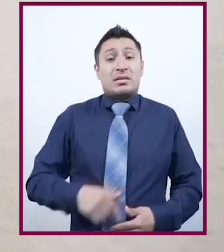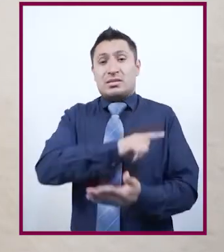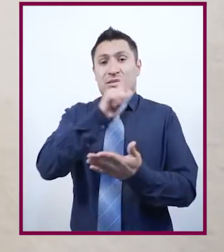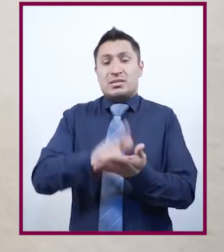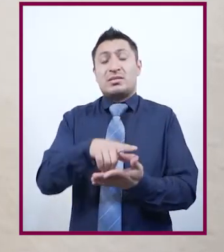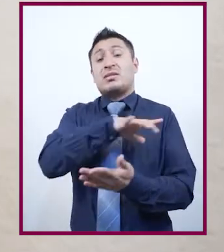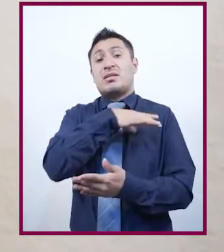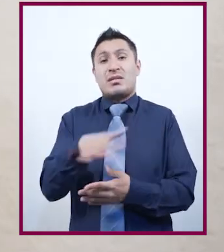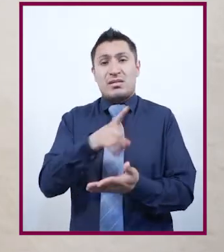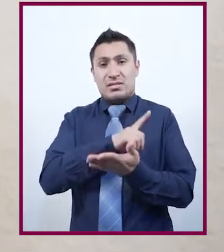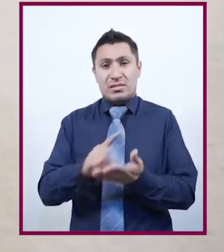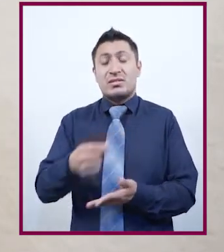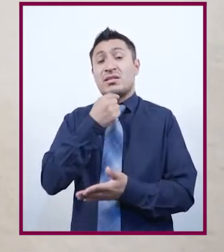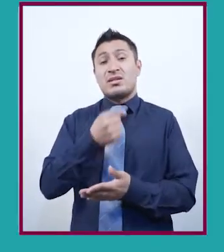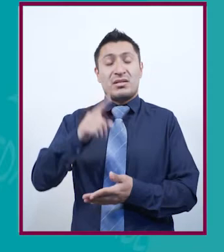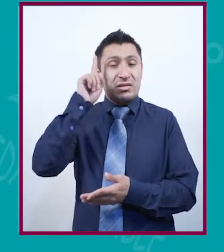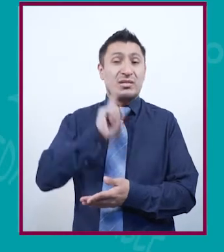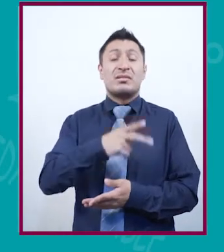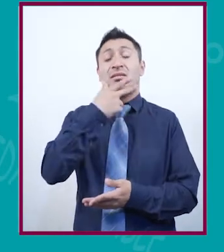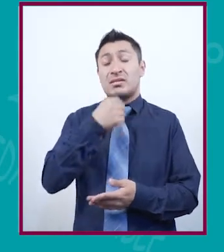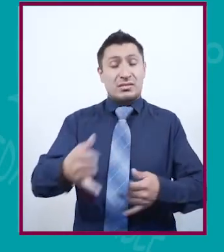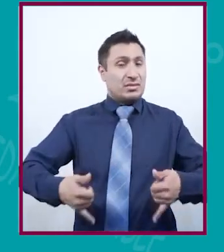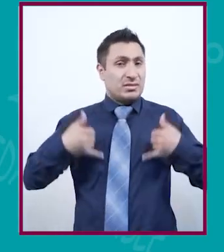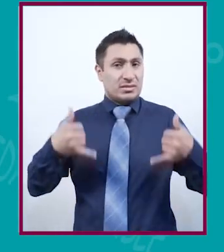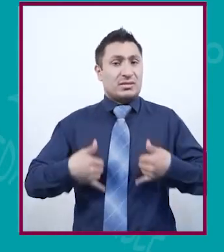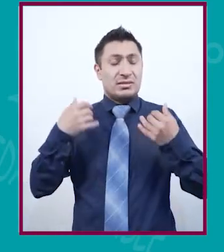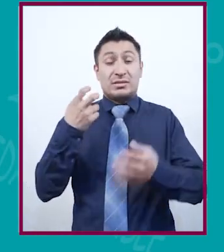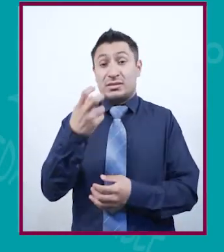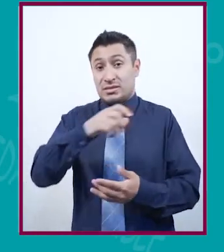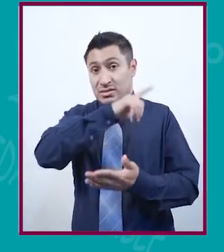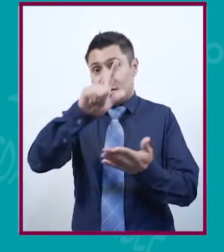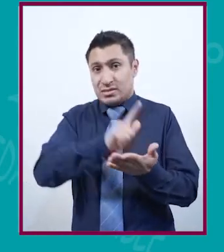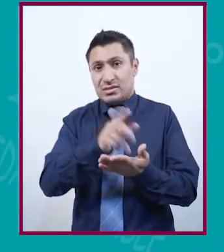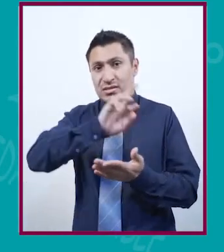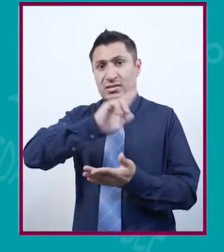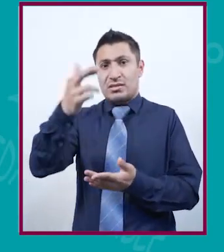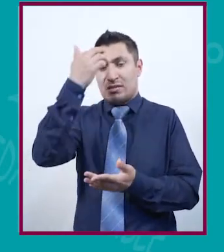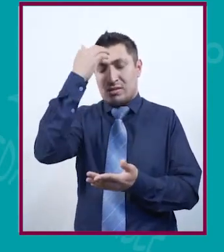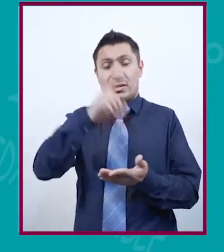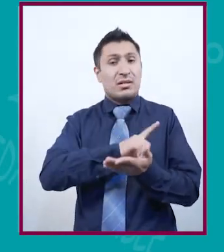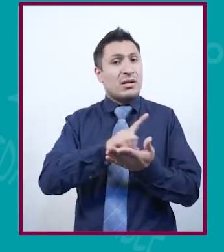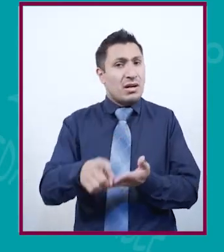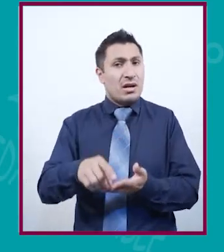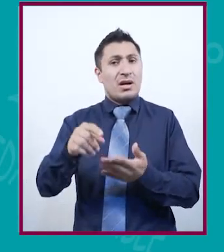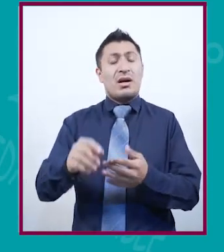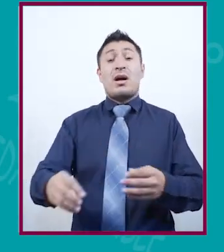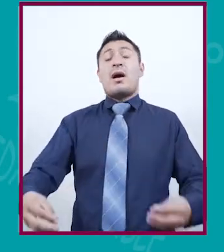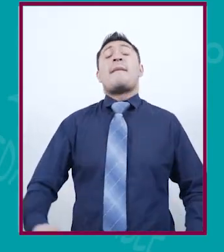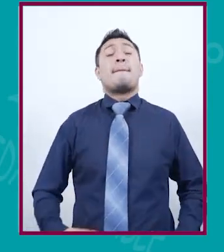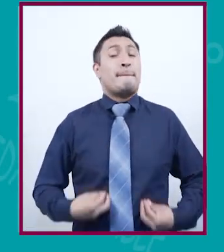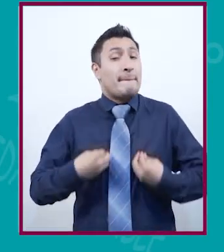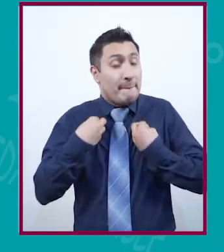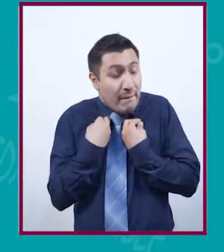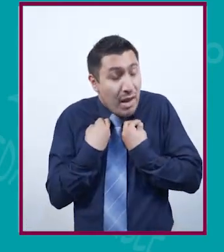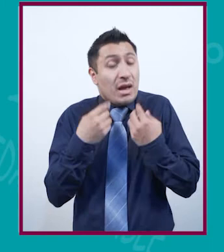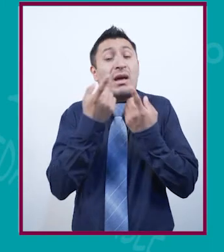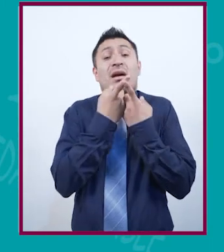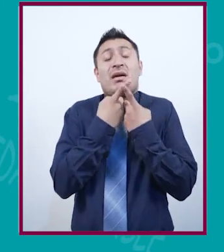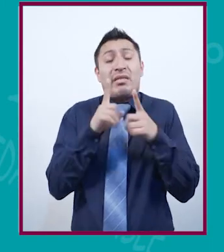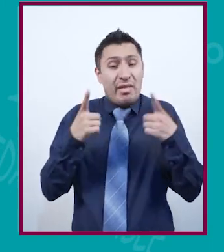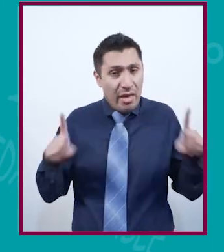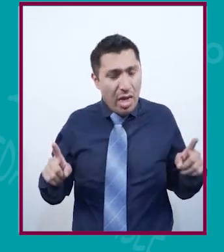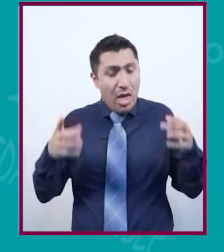de Niñas, Niños y Adolescentes. Esta ley reconoce el derecho a la supervivencia y al desarrollo, a la